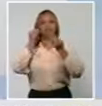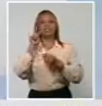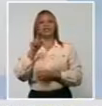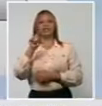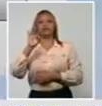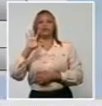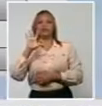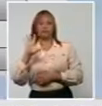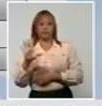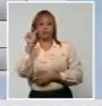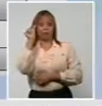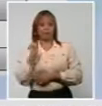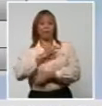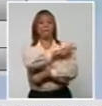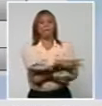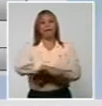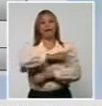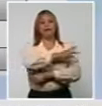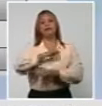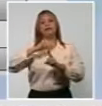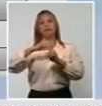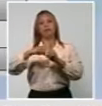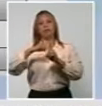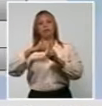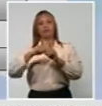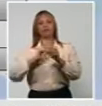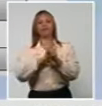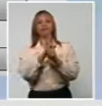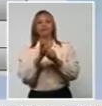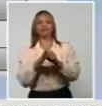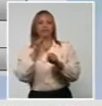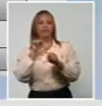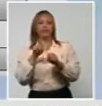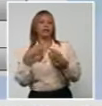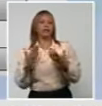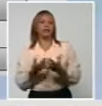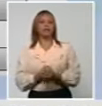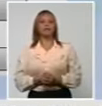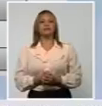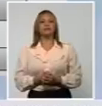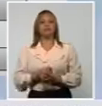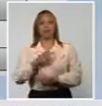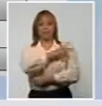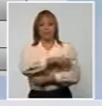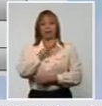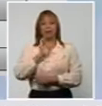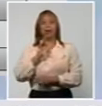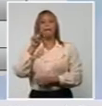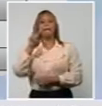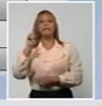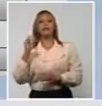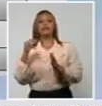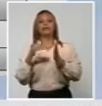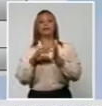países que reportan casos positivos de la enfermedad. En estas naciones se han confirmado